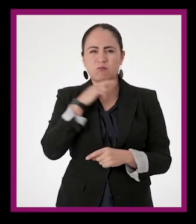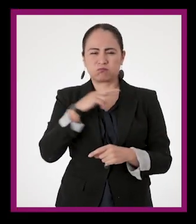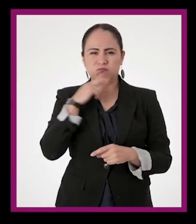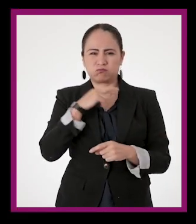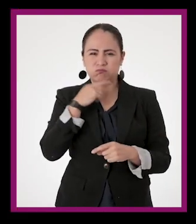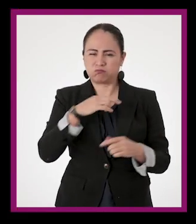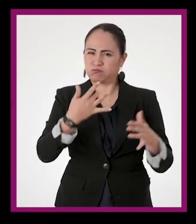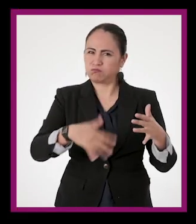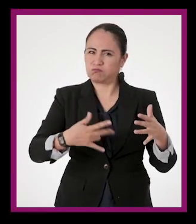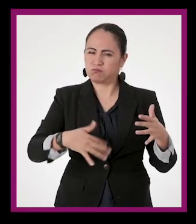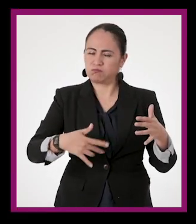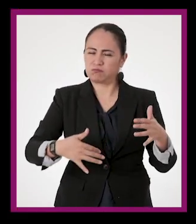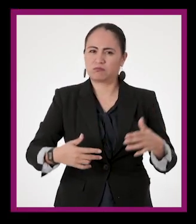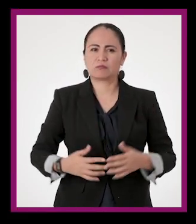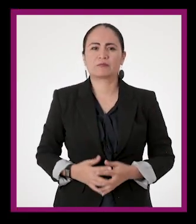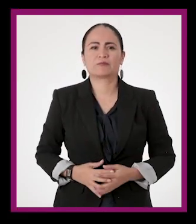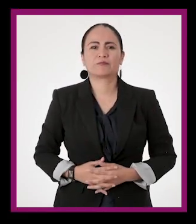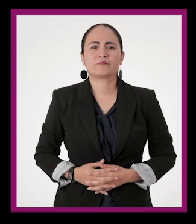¡Vámonos!